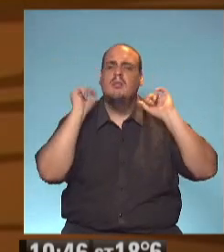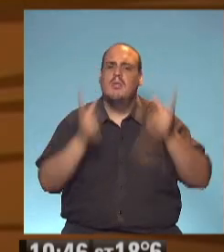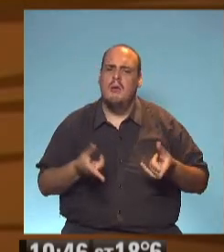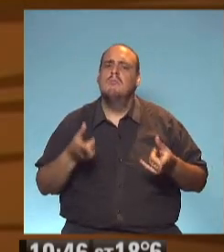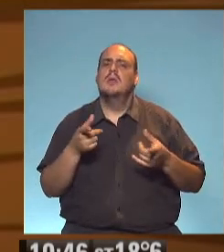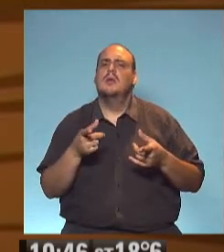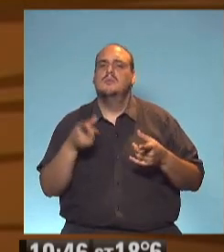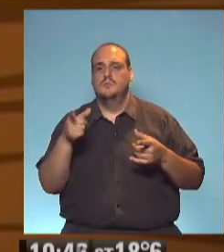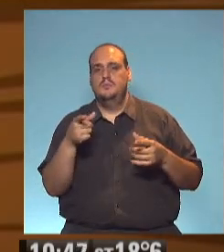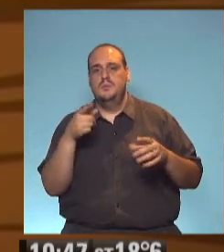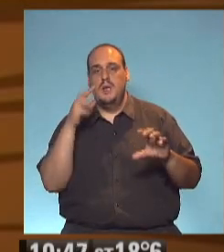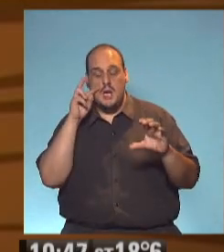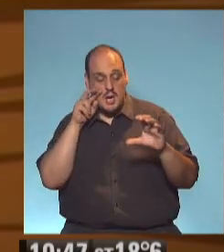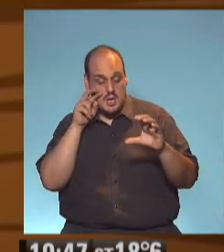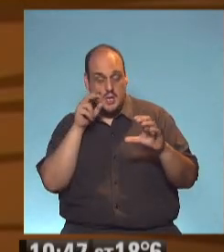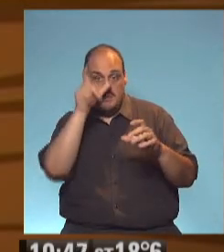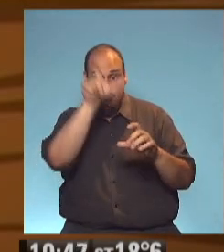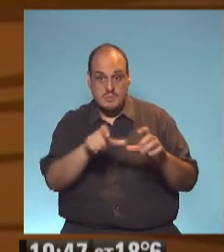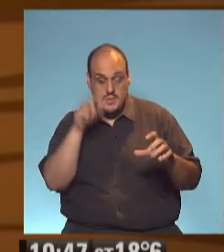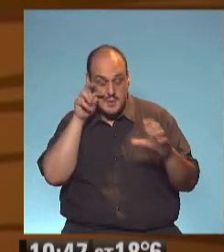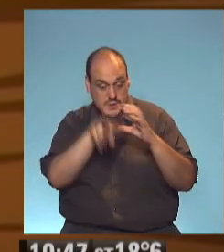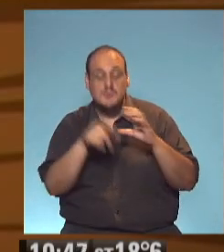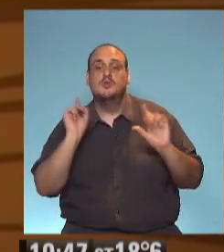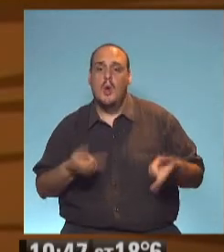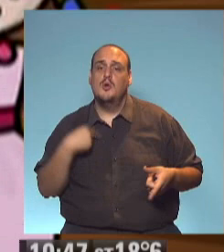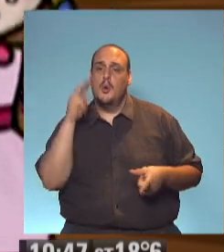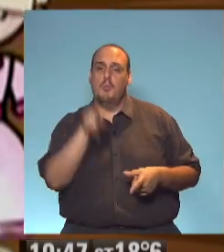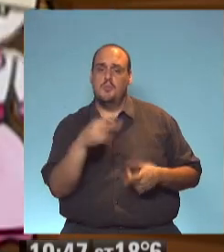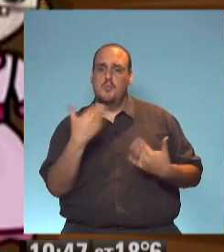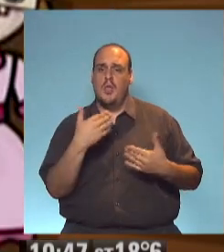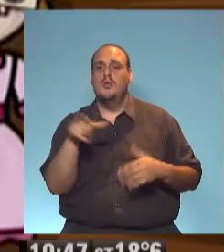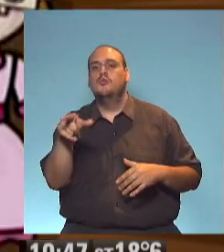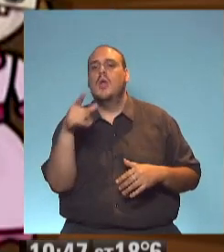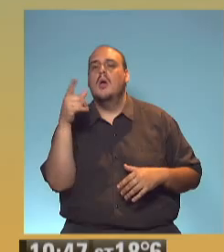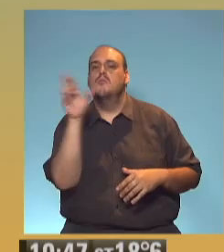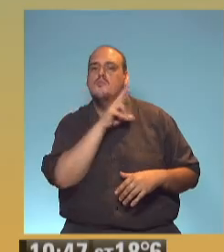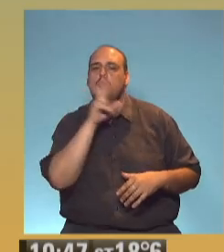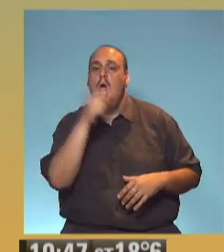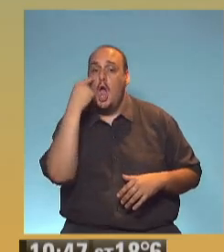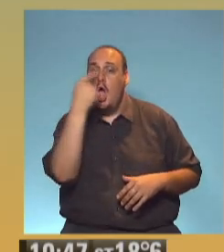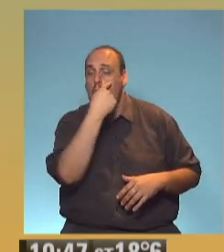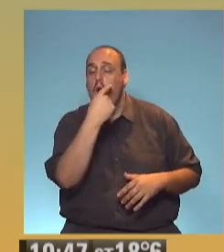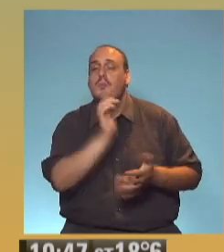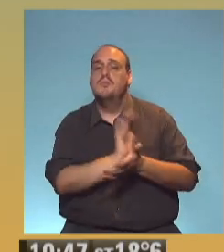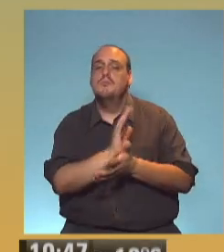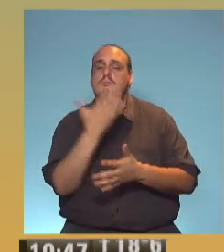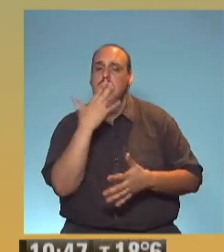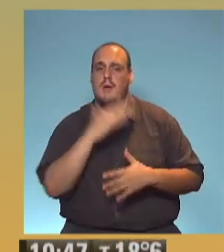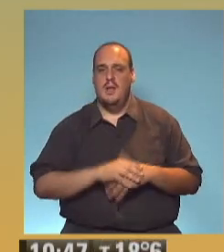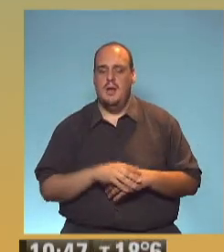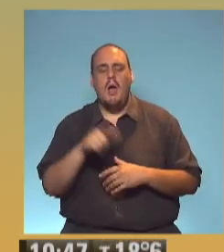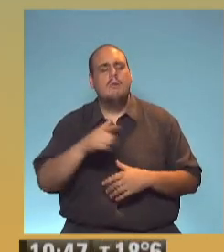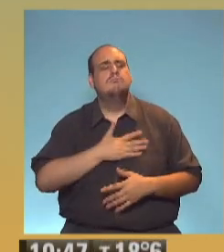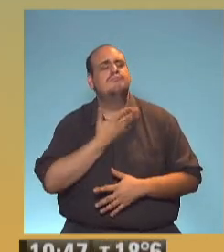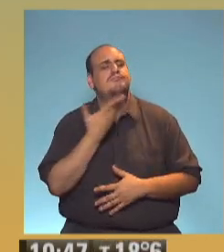un invisible que yo de todos modos puedo ver y una muchacha con ojos de papel. A la que quiero mucho, mucho. Y ahora